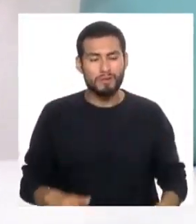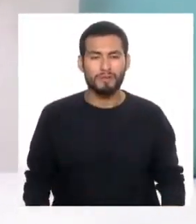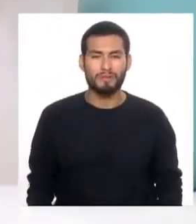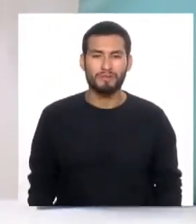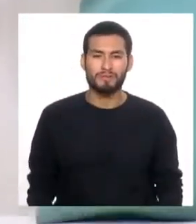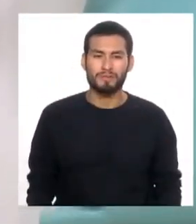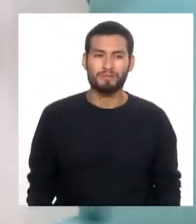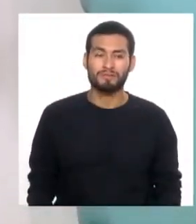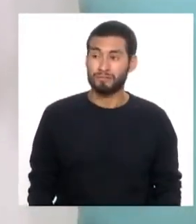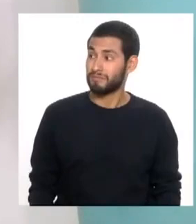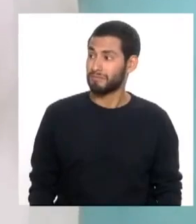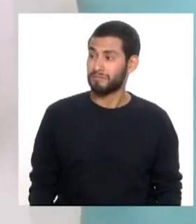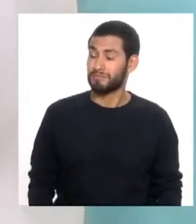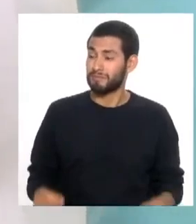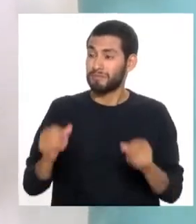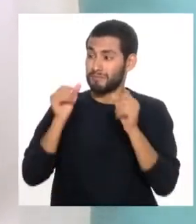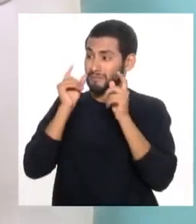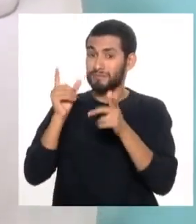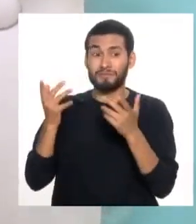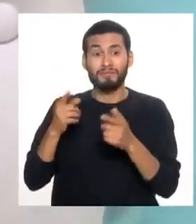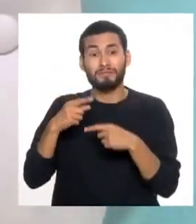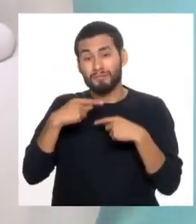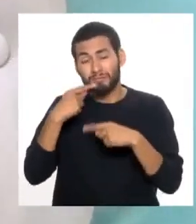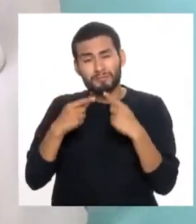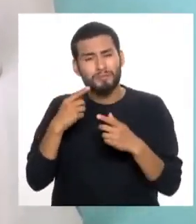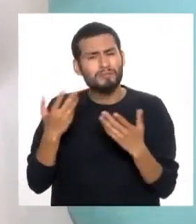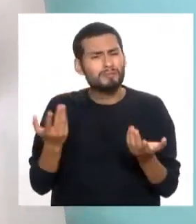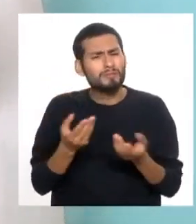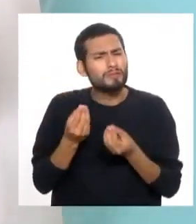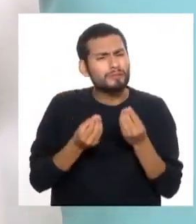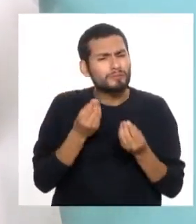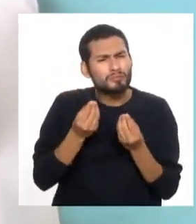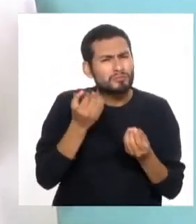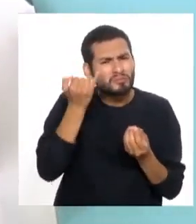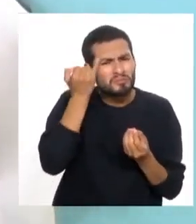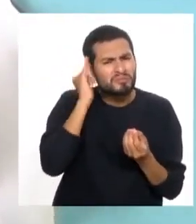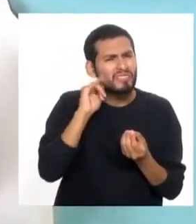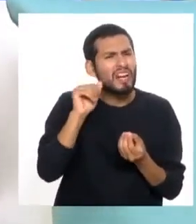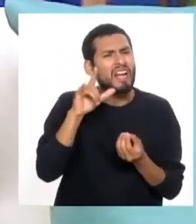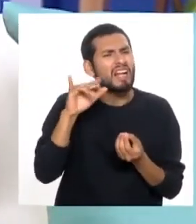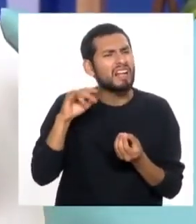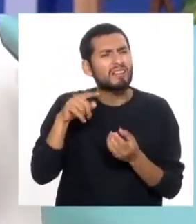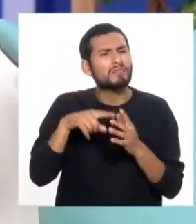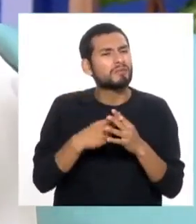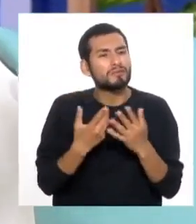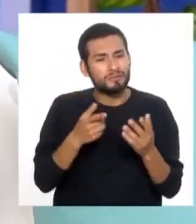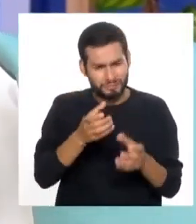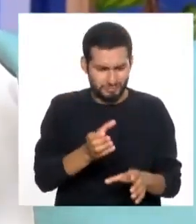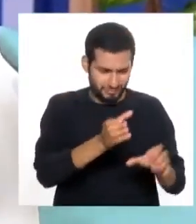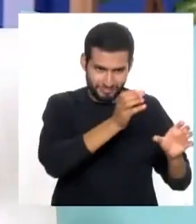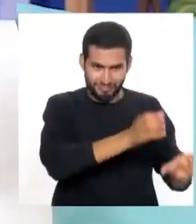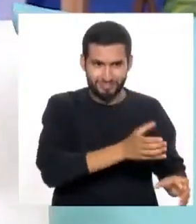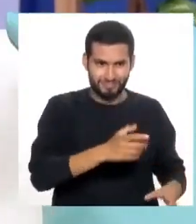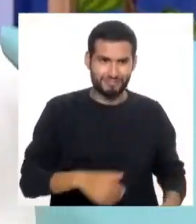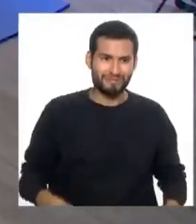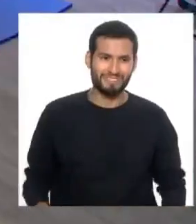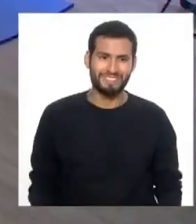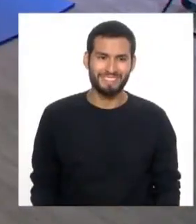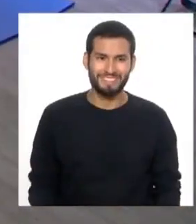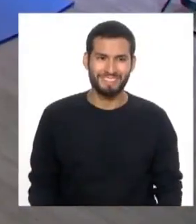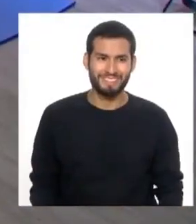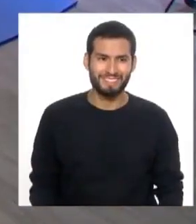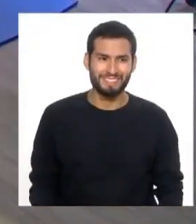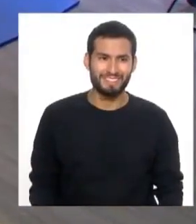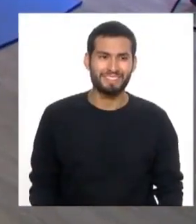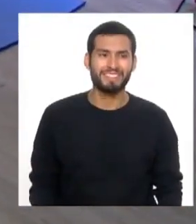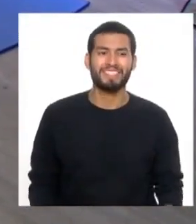Y eso es interesantísimo, pero cuéntanos un poquito cómo nace Alinti, cómo empieza. Puedes ya dejar ahí el premio. Claro. Déjalo ahí nomás.